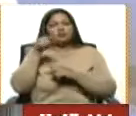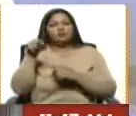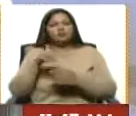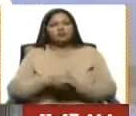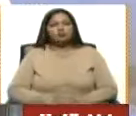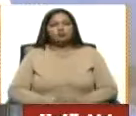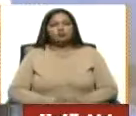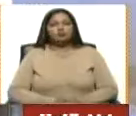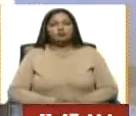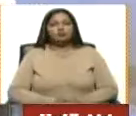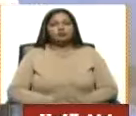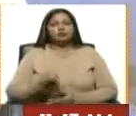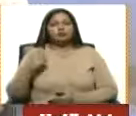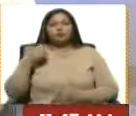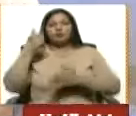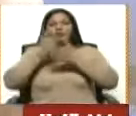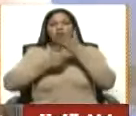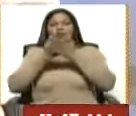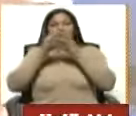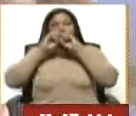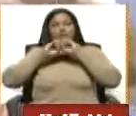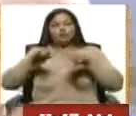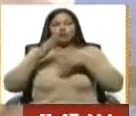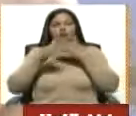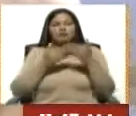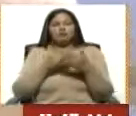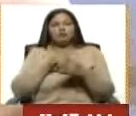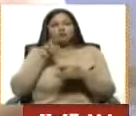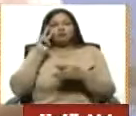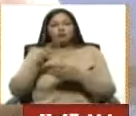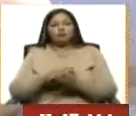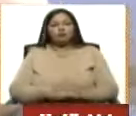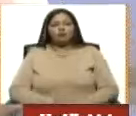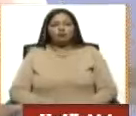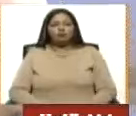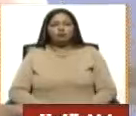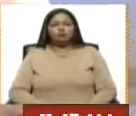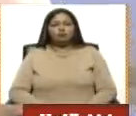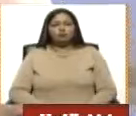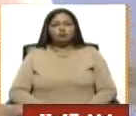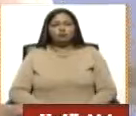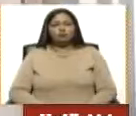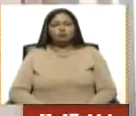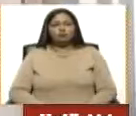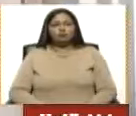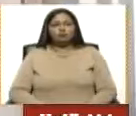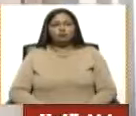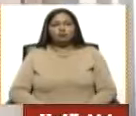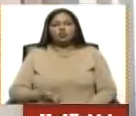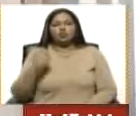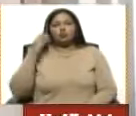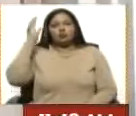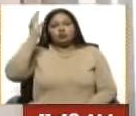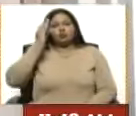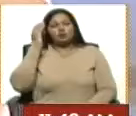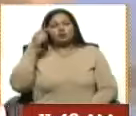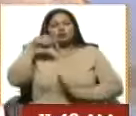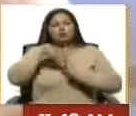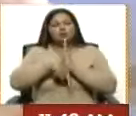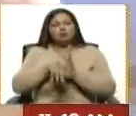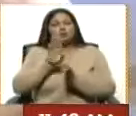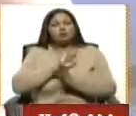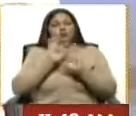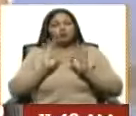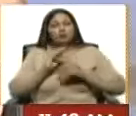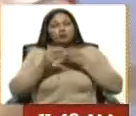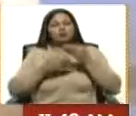batalla por difundirlo, todas y todos, ustedes, yo, todos los que estamos en esta batalla tenemos una... Para que tengan esa conciencia, ¿no? Y lo internalicen. Yo estoy en esa